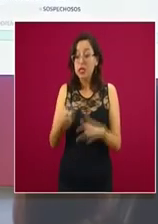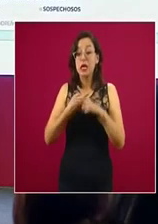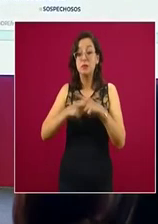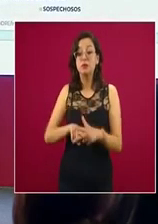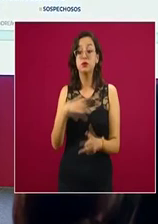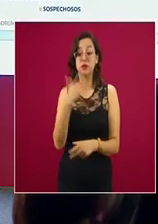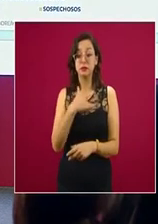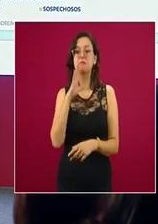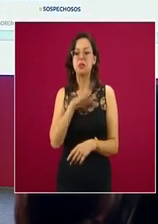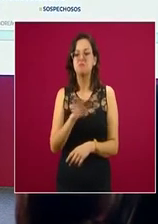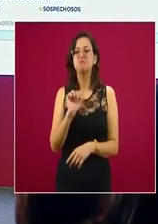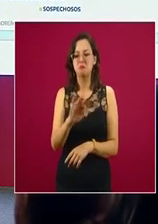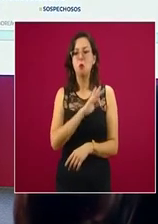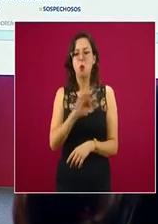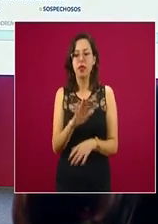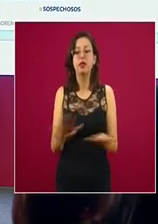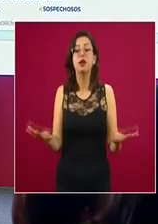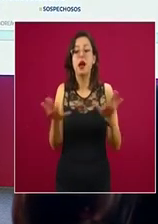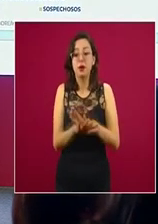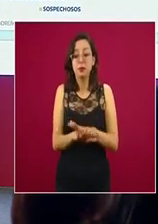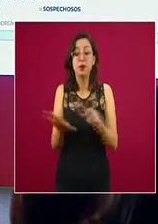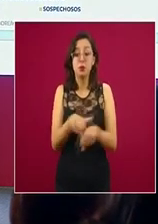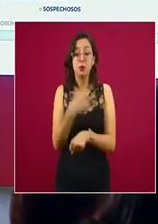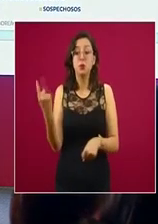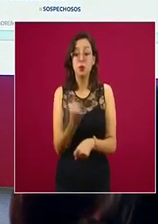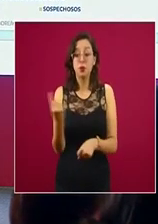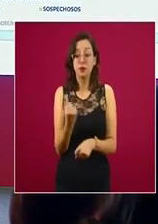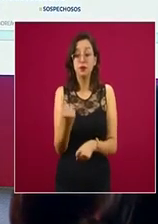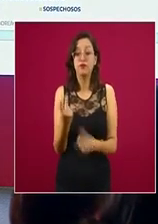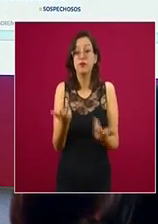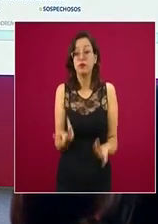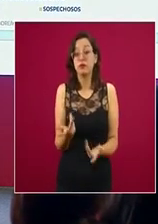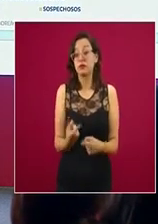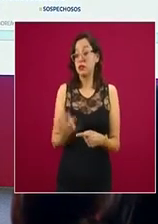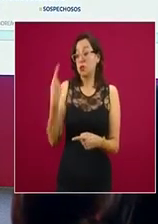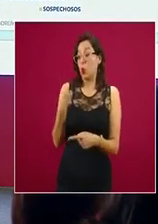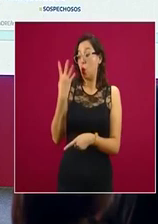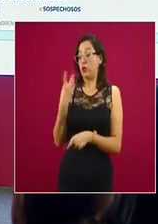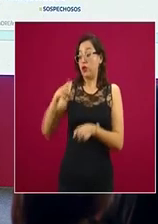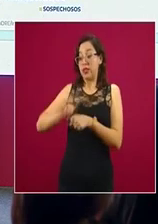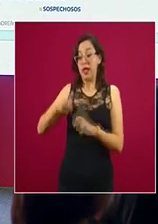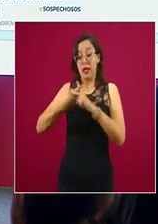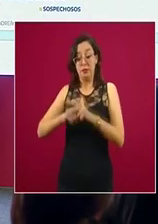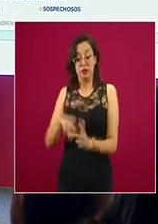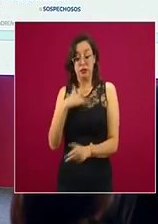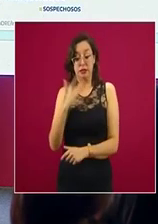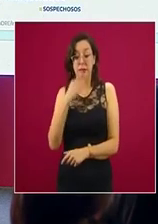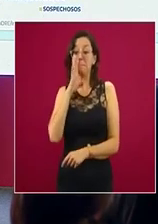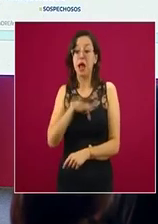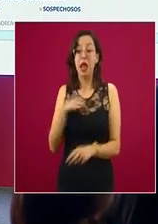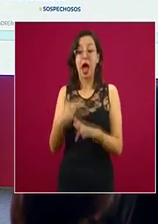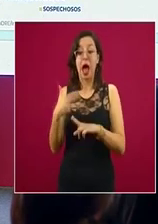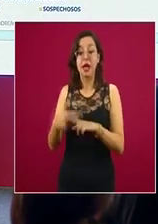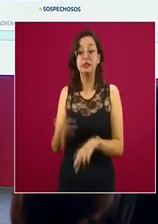síntomas cambian. ¿Por qué razón? Porque los casos que tuvieron síntomas hace 4 días y que se presentaron hoy, tenemos